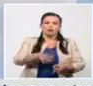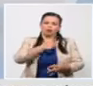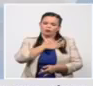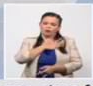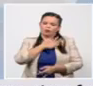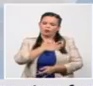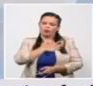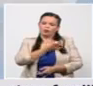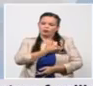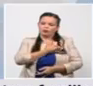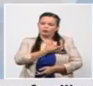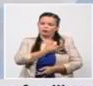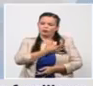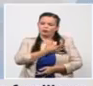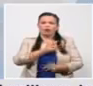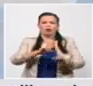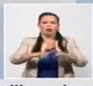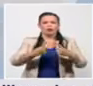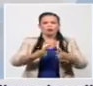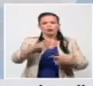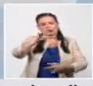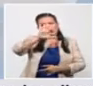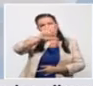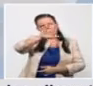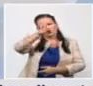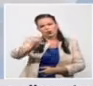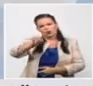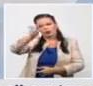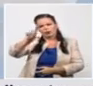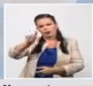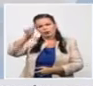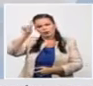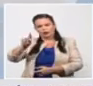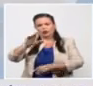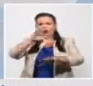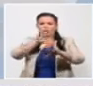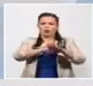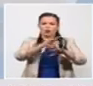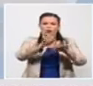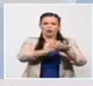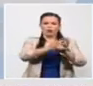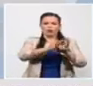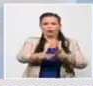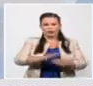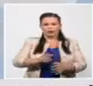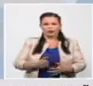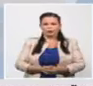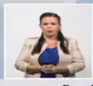amistades de 5 personas con la COVID-19, con lo cual ya se suman